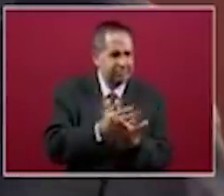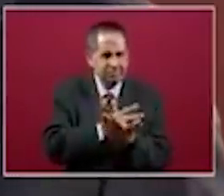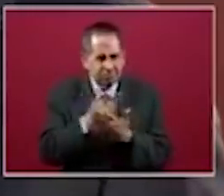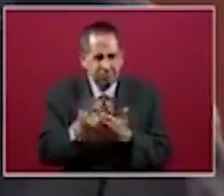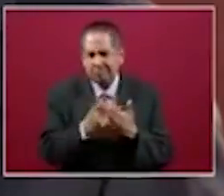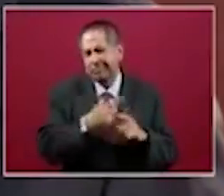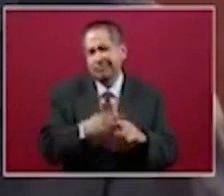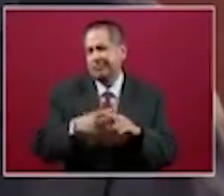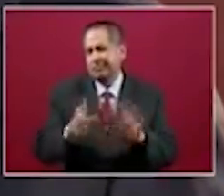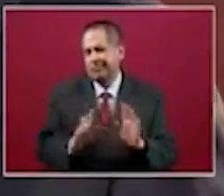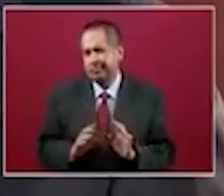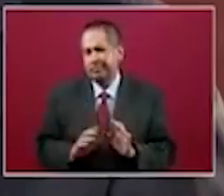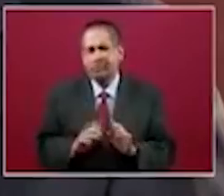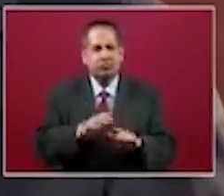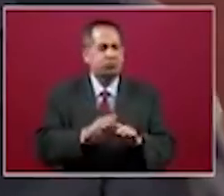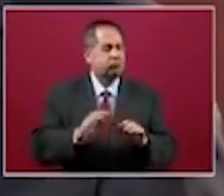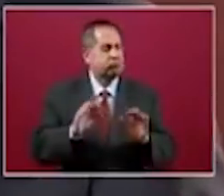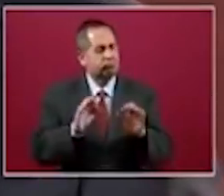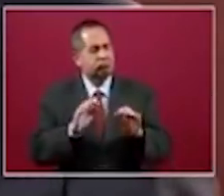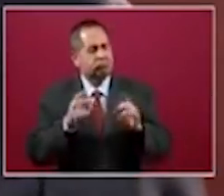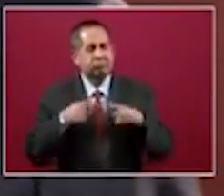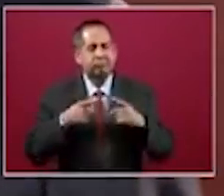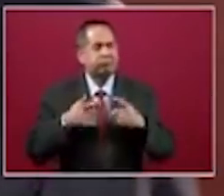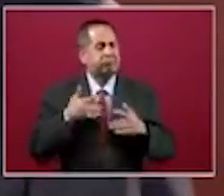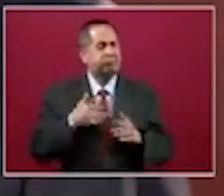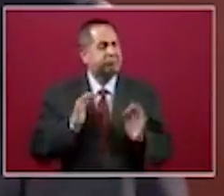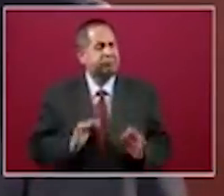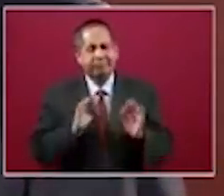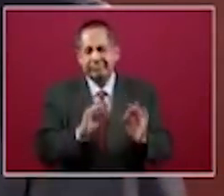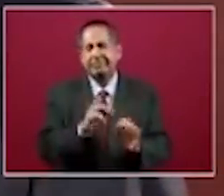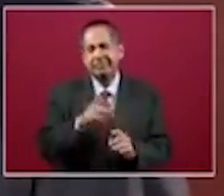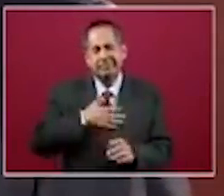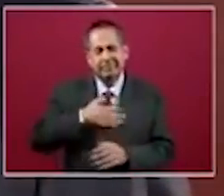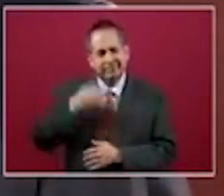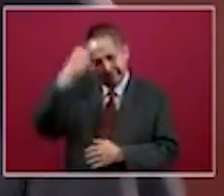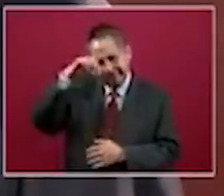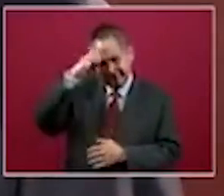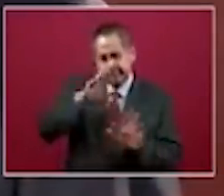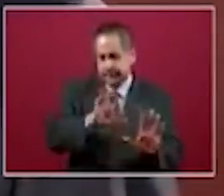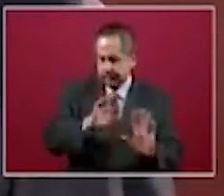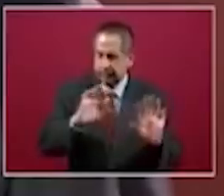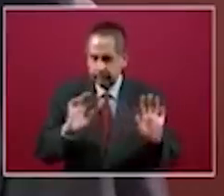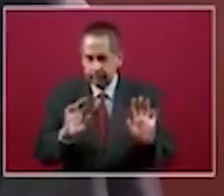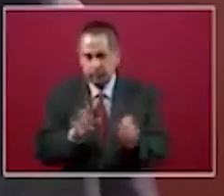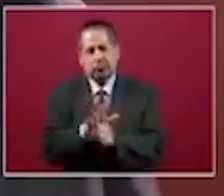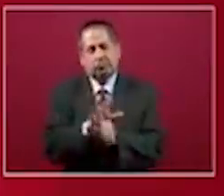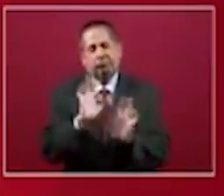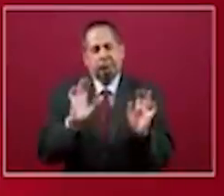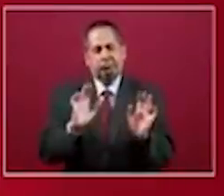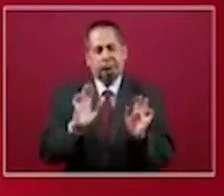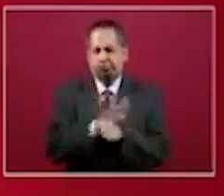programas de bienestar. Ahí tengo bastante, bueno,